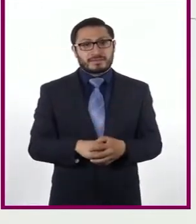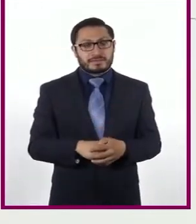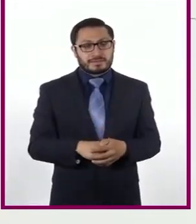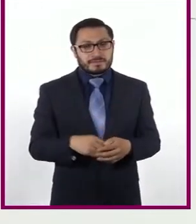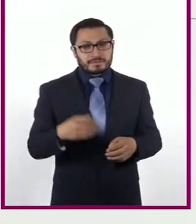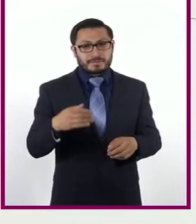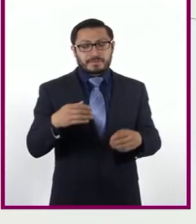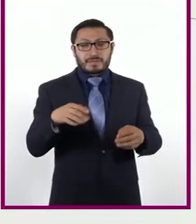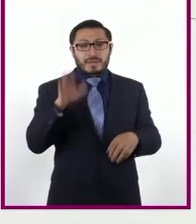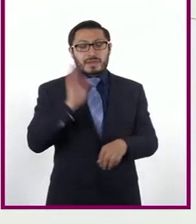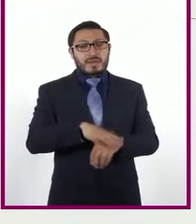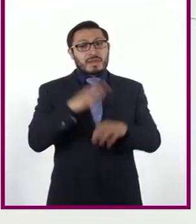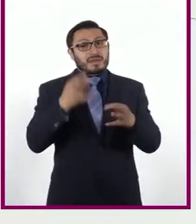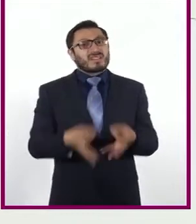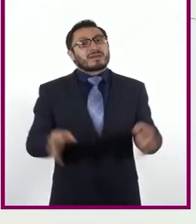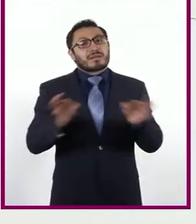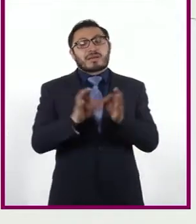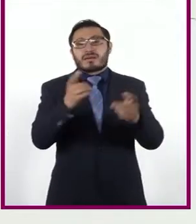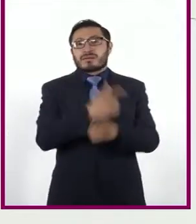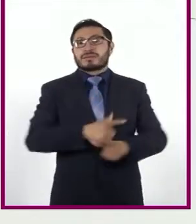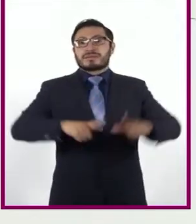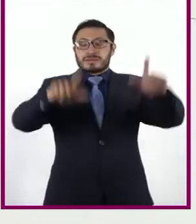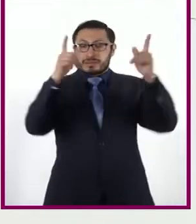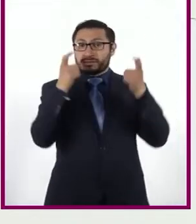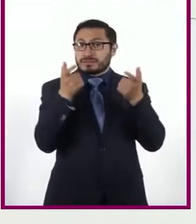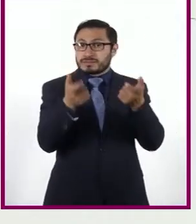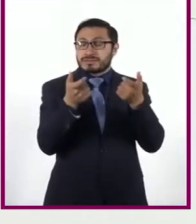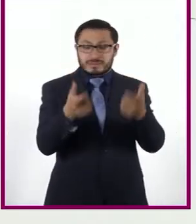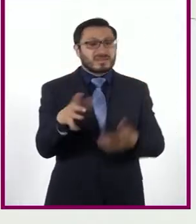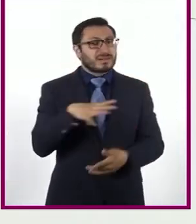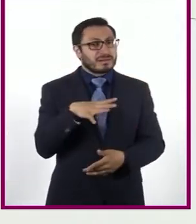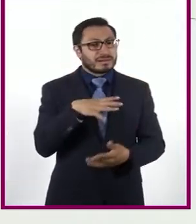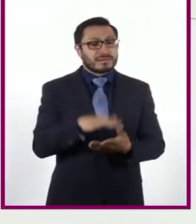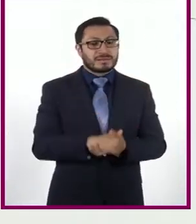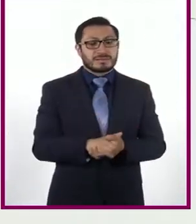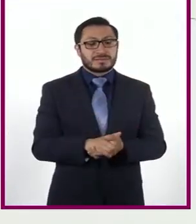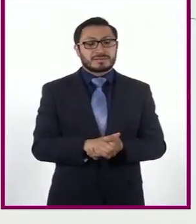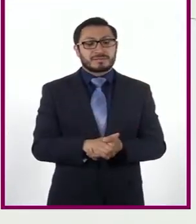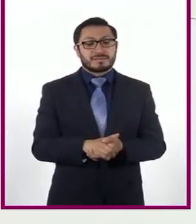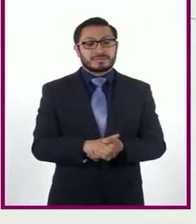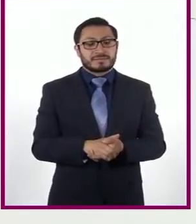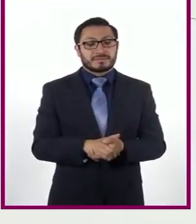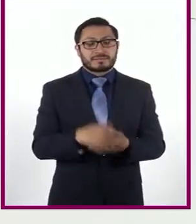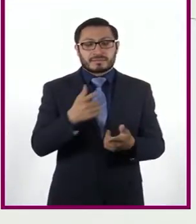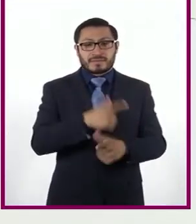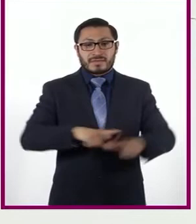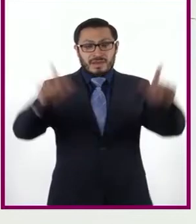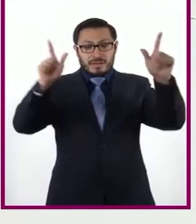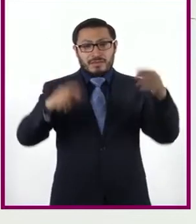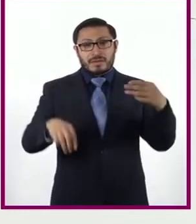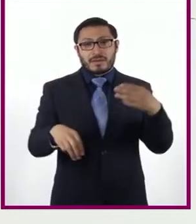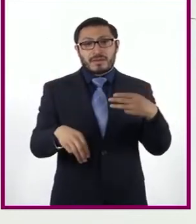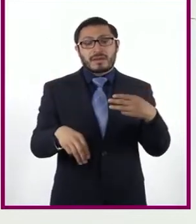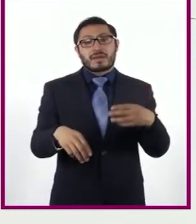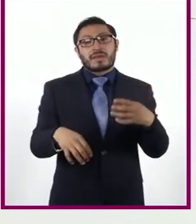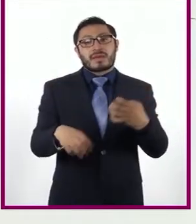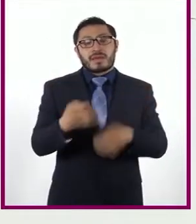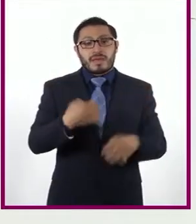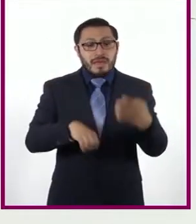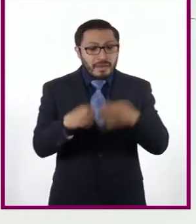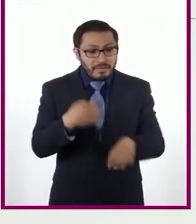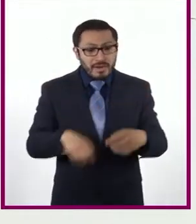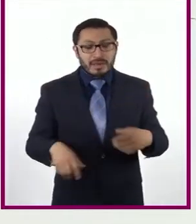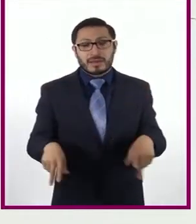los principios fundamentales del liberalismo económico están libertad de empresa, comercio,